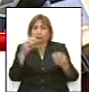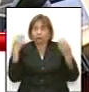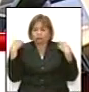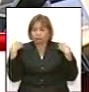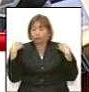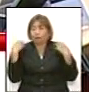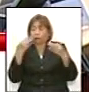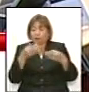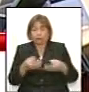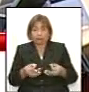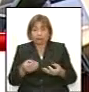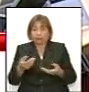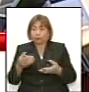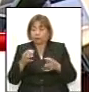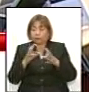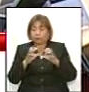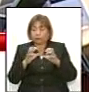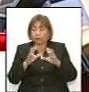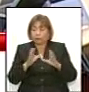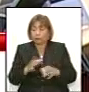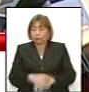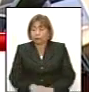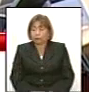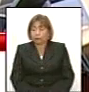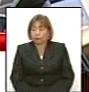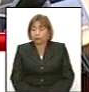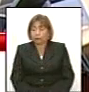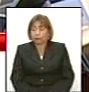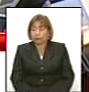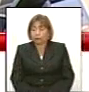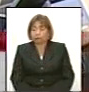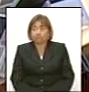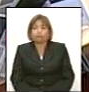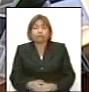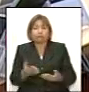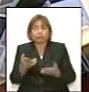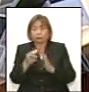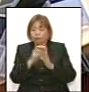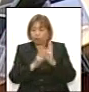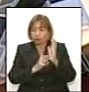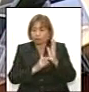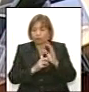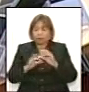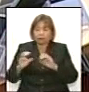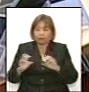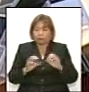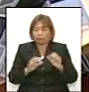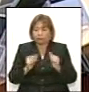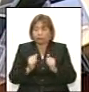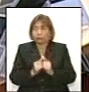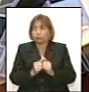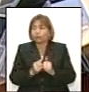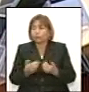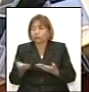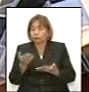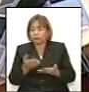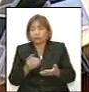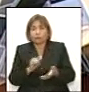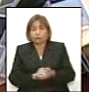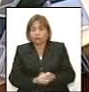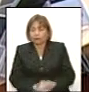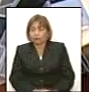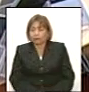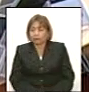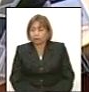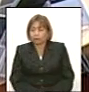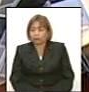las computadoras y la refrigeradora. Este proyecto fue creado e instalado en una oficina desde cero. Se